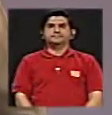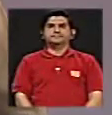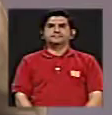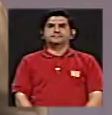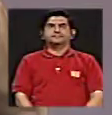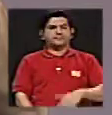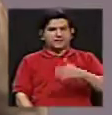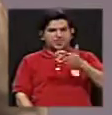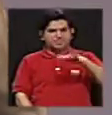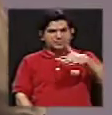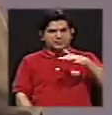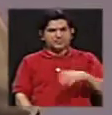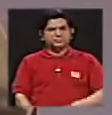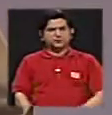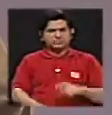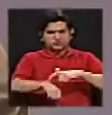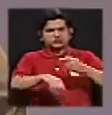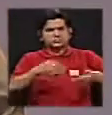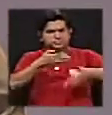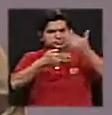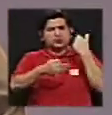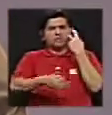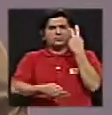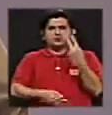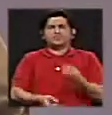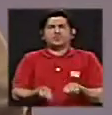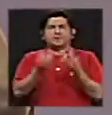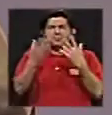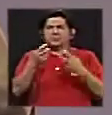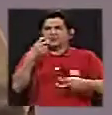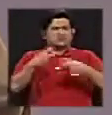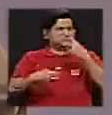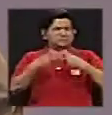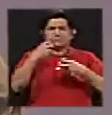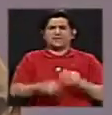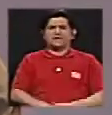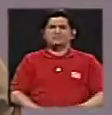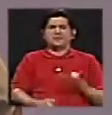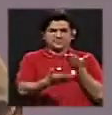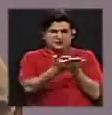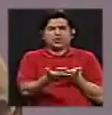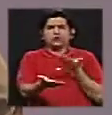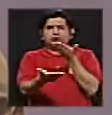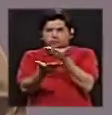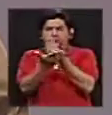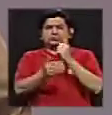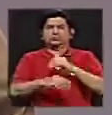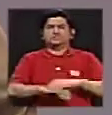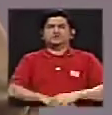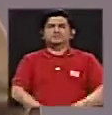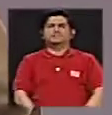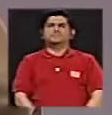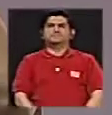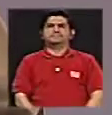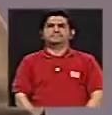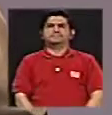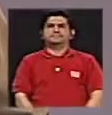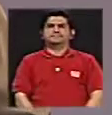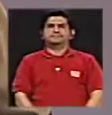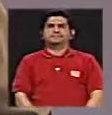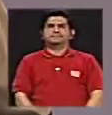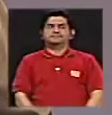hace bastante tiempo se observa muchas irregularidades en las concesiones, ¿verdad? Uh-huh.